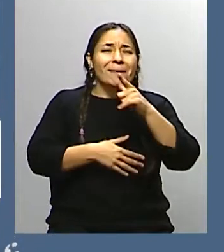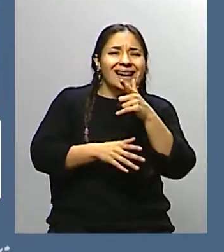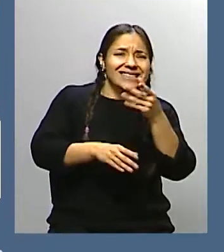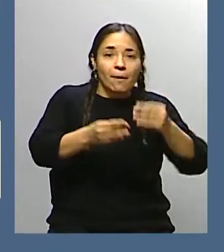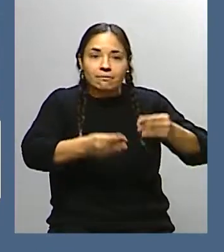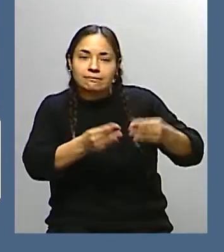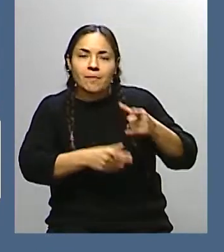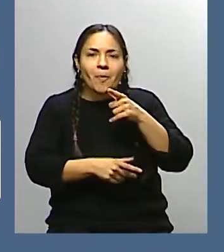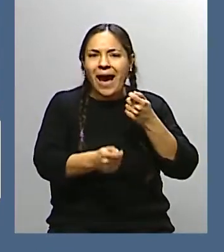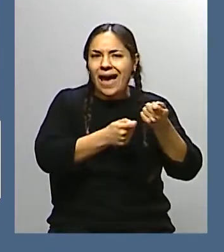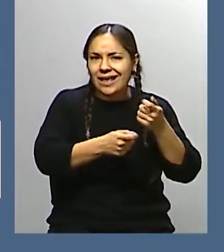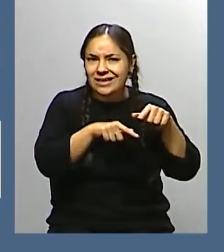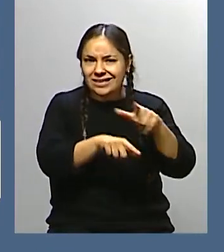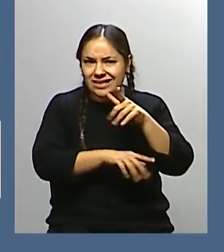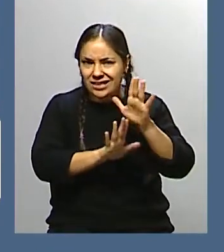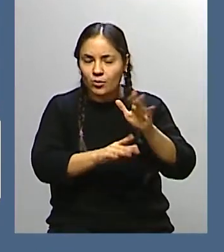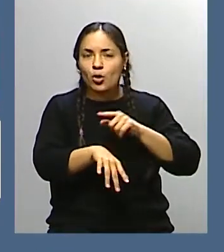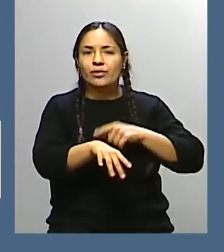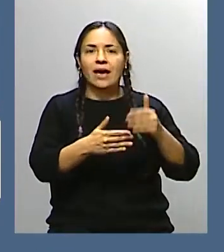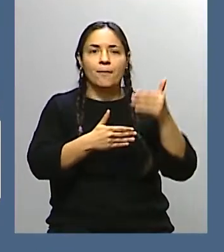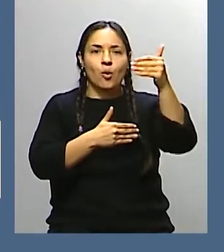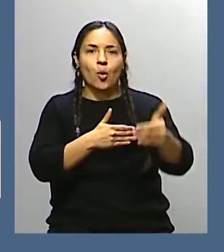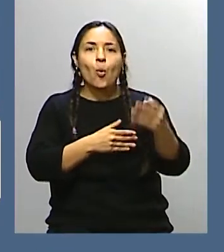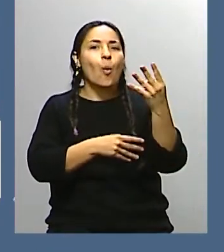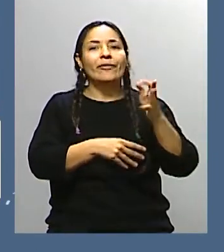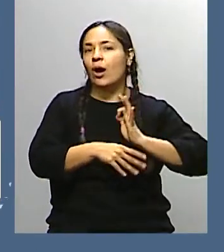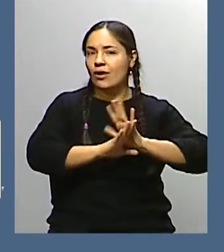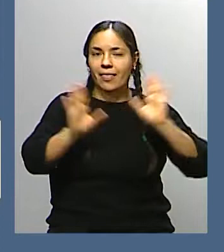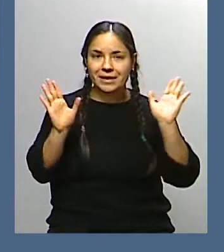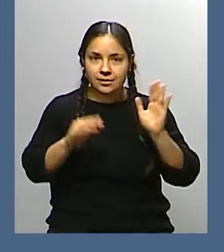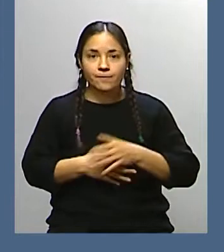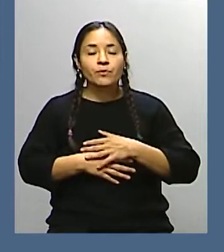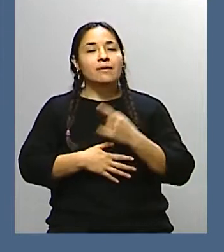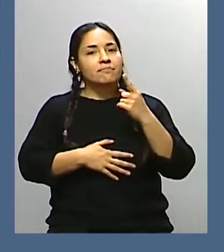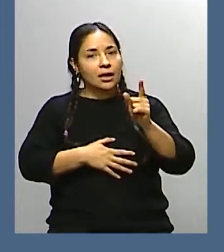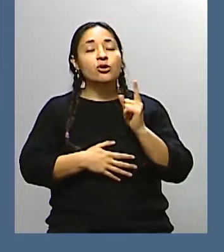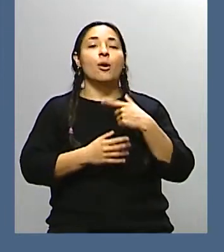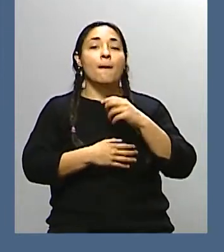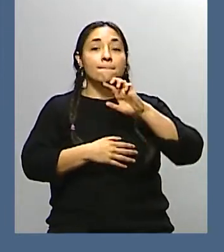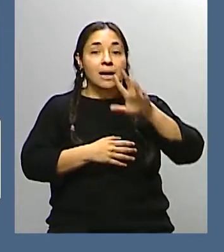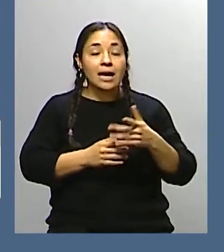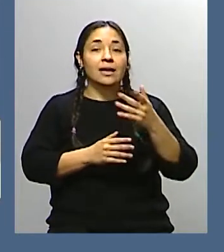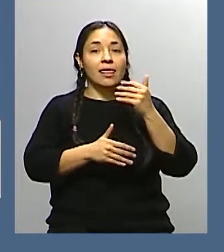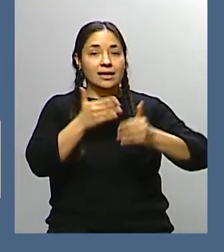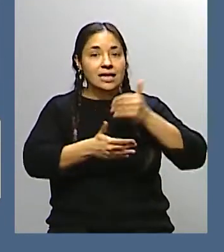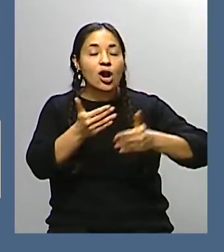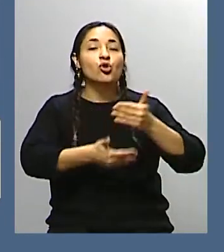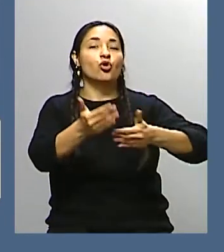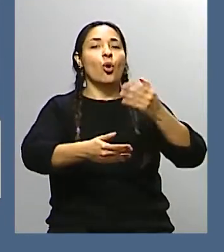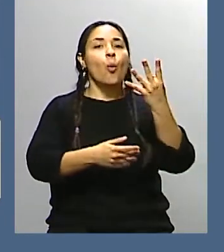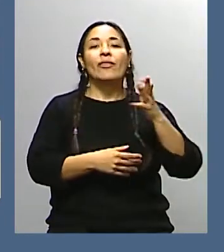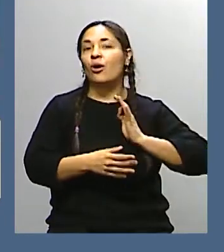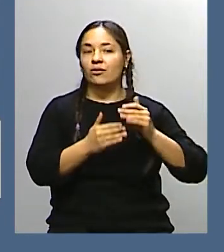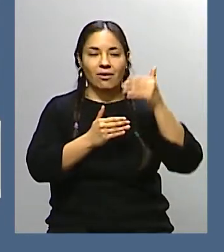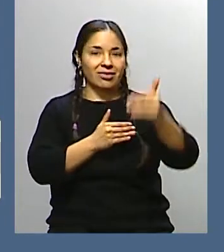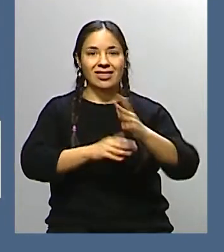que se aplican, digamos, por un periodo determinado, 4 años. Entonces, los planes de desarrollo se proyectan a 4 años. Entonces, cuando entra